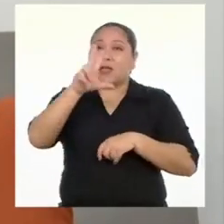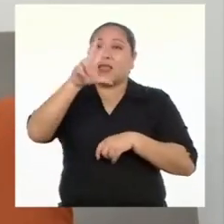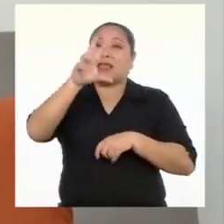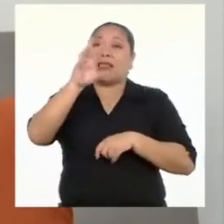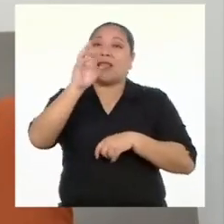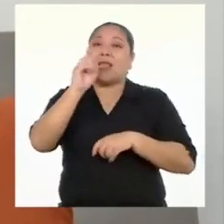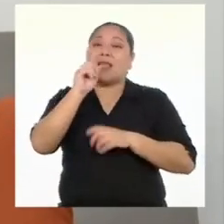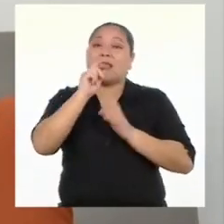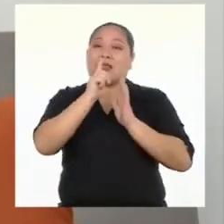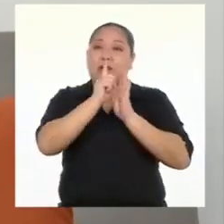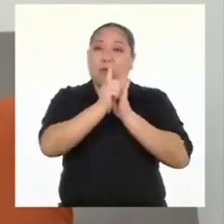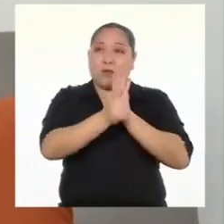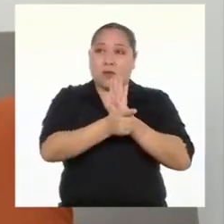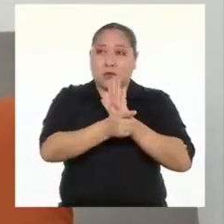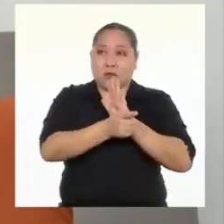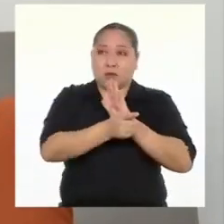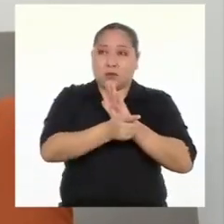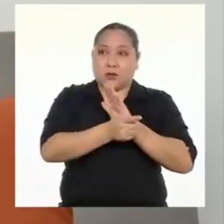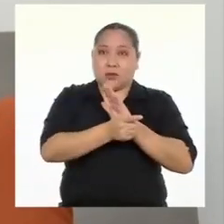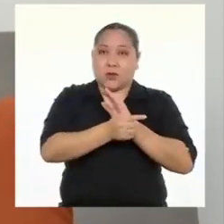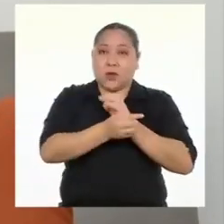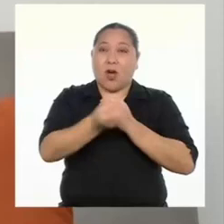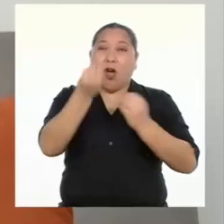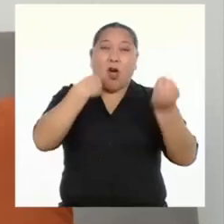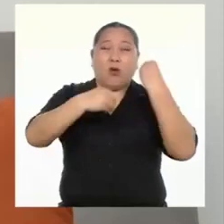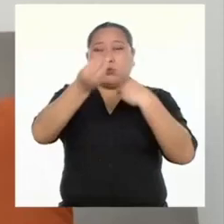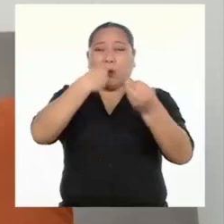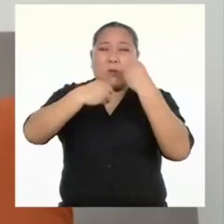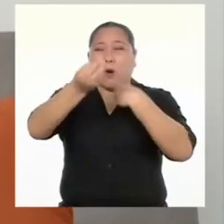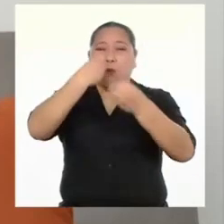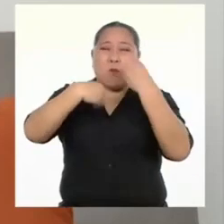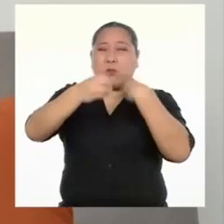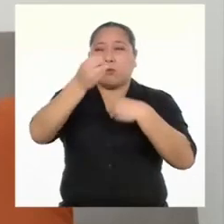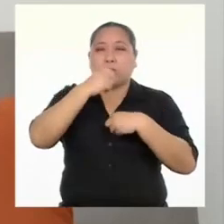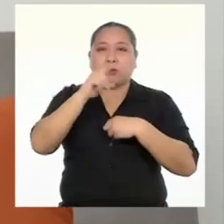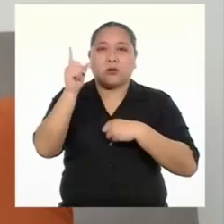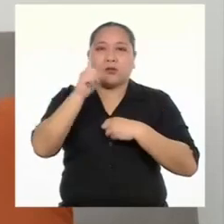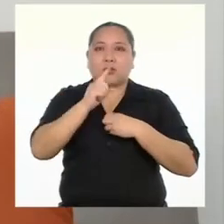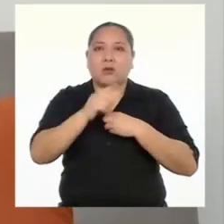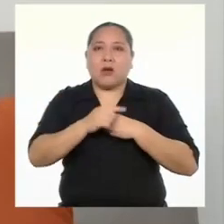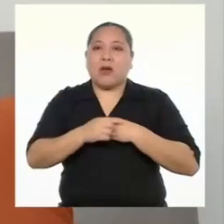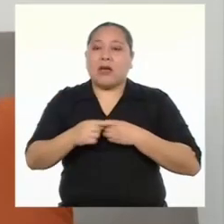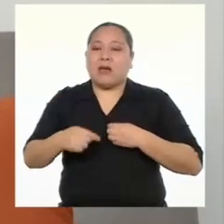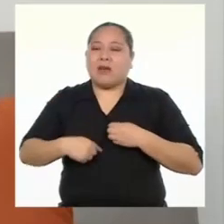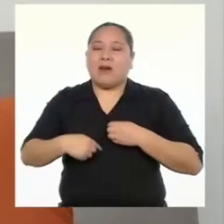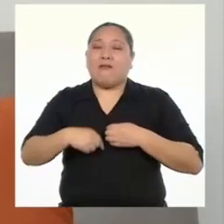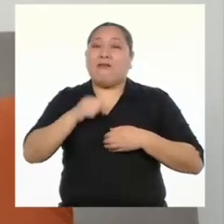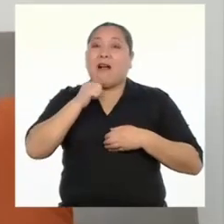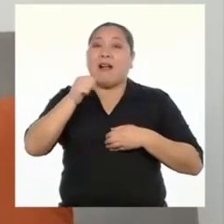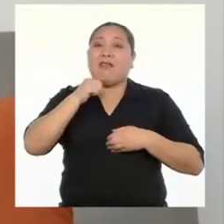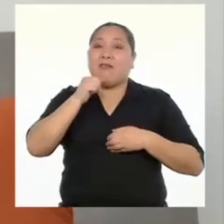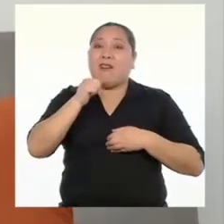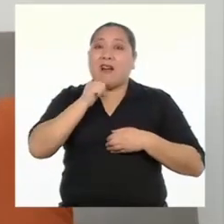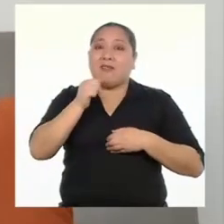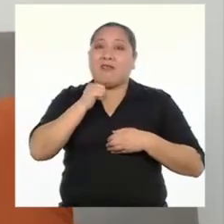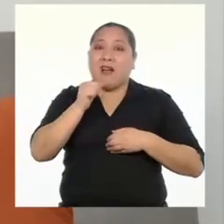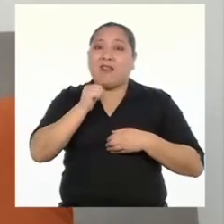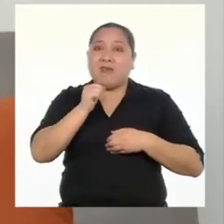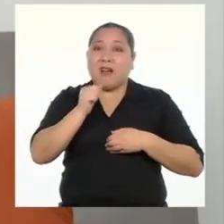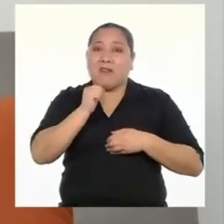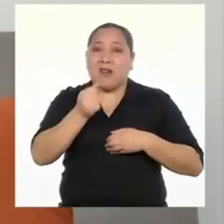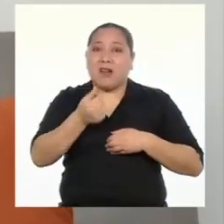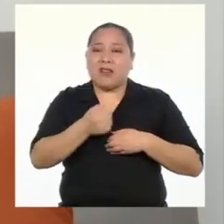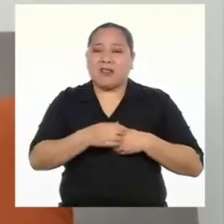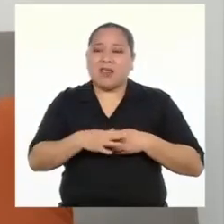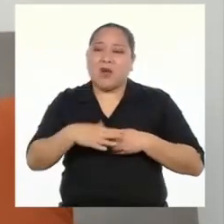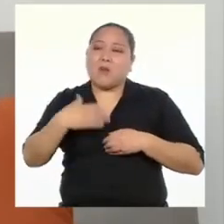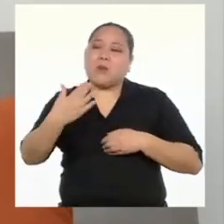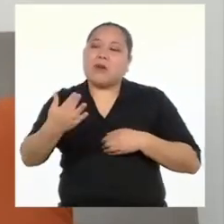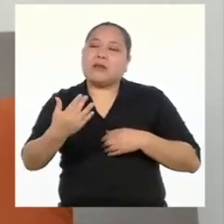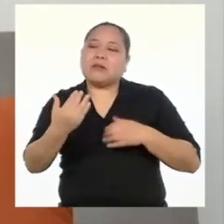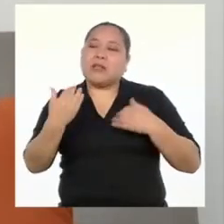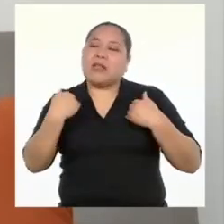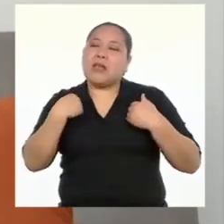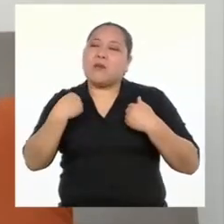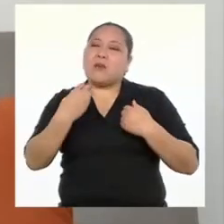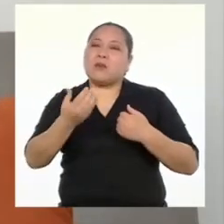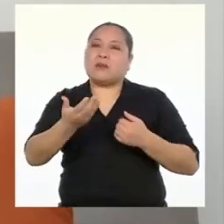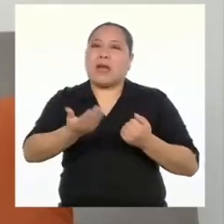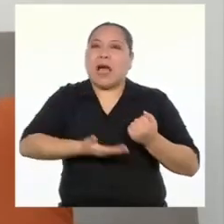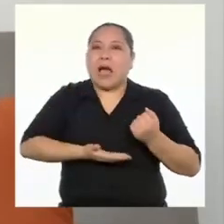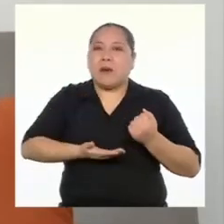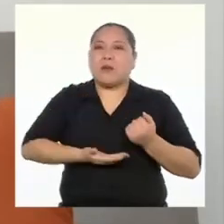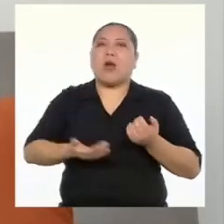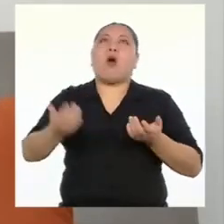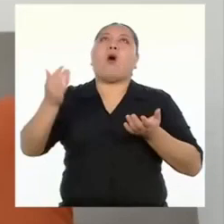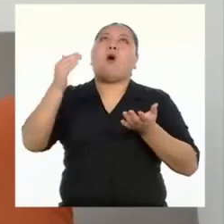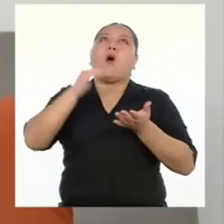de 30 minutos. Al comer rápido, no nos saciamos. Y al poco tiempo, tenemos hambre y volvemos